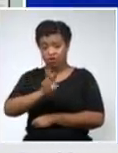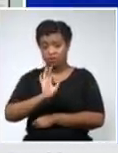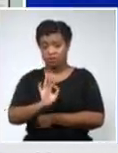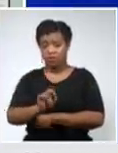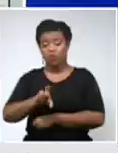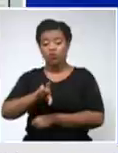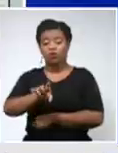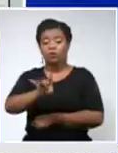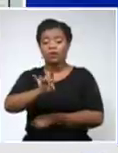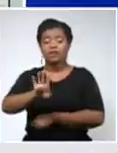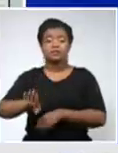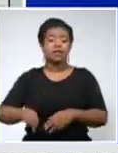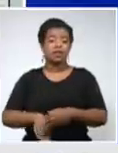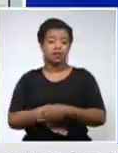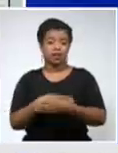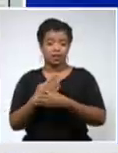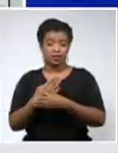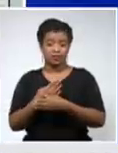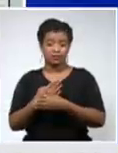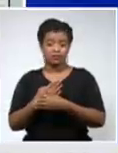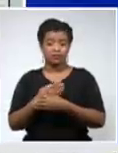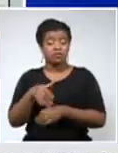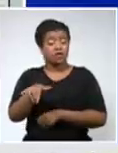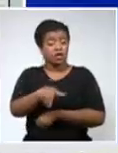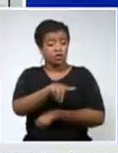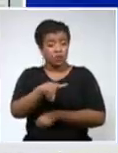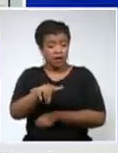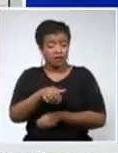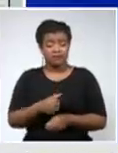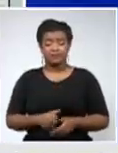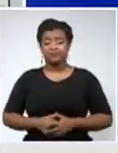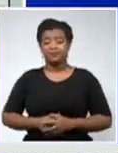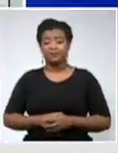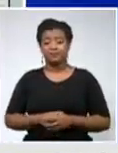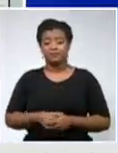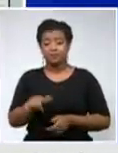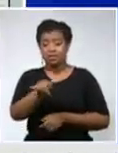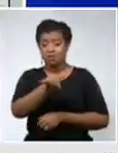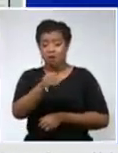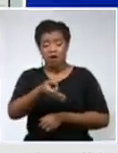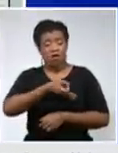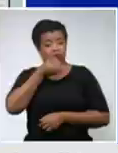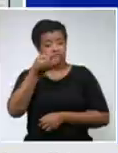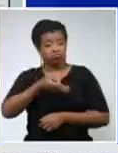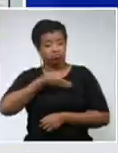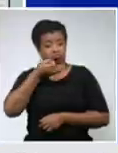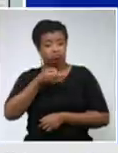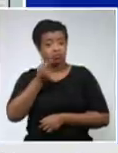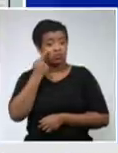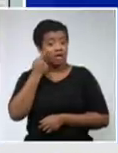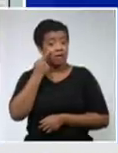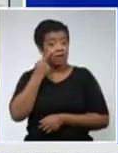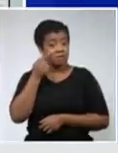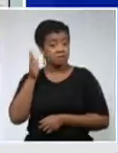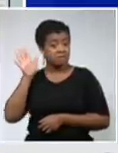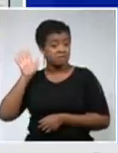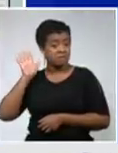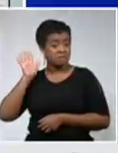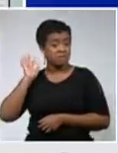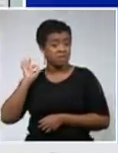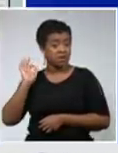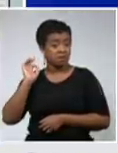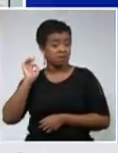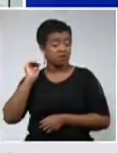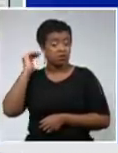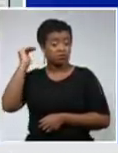15 días. Y como también se expresó y se ve ahí en la tabla, la tasa más